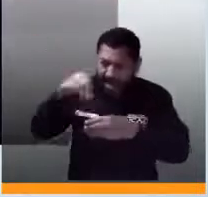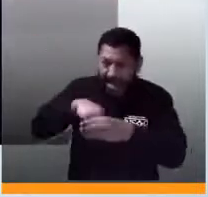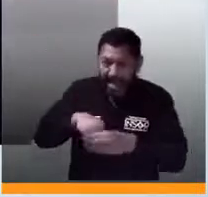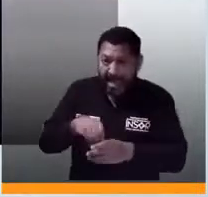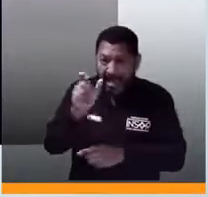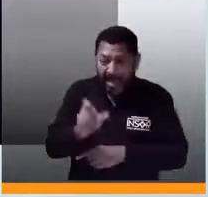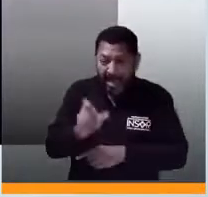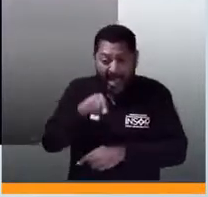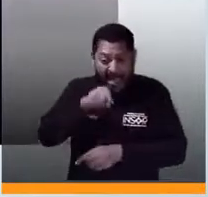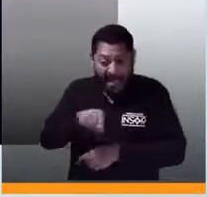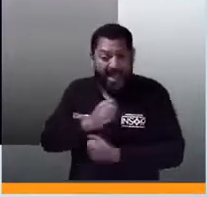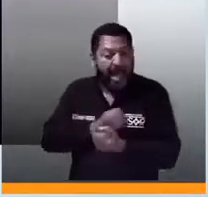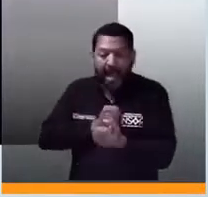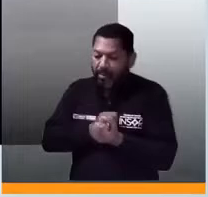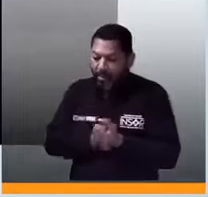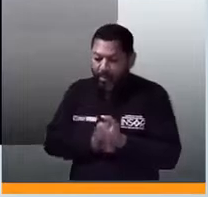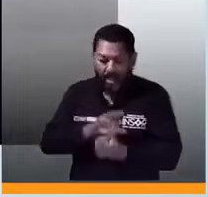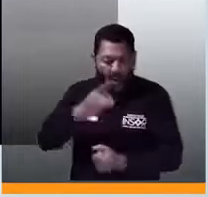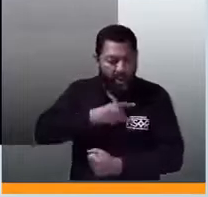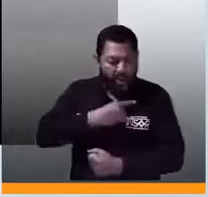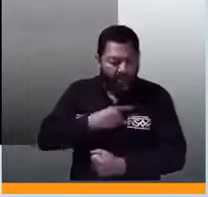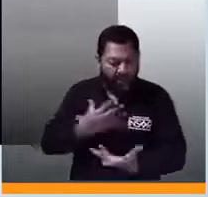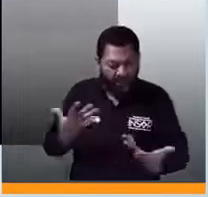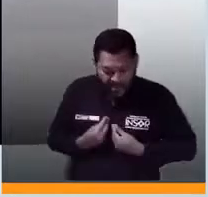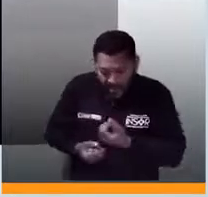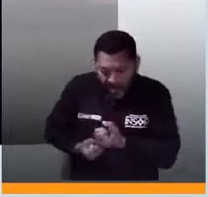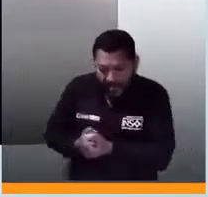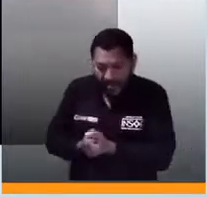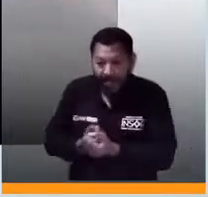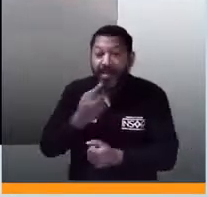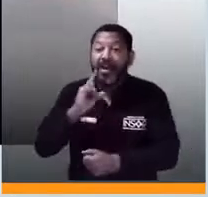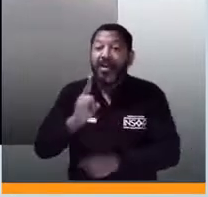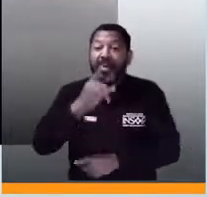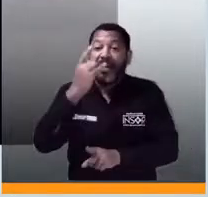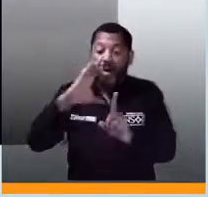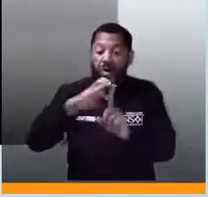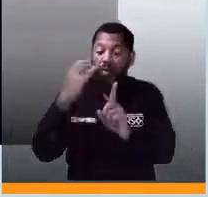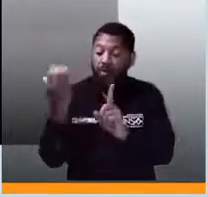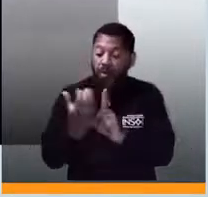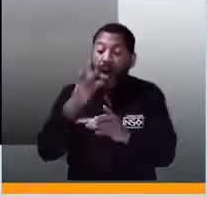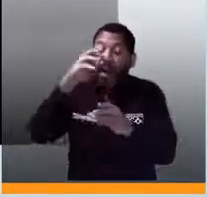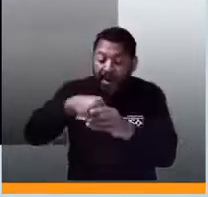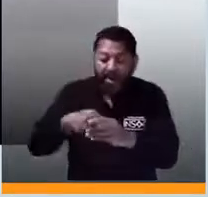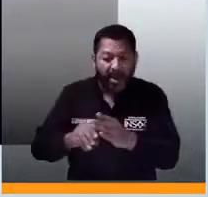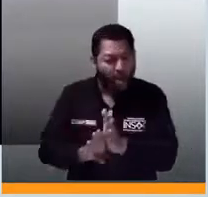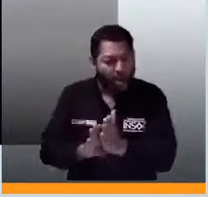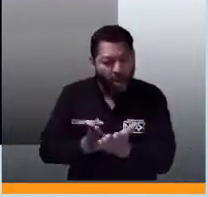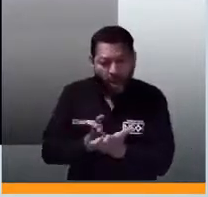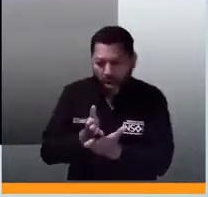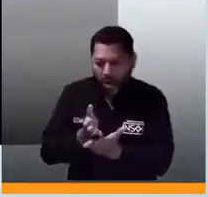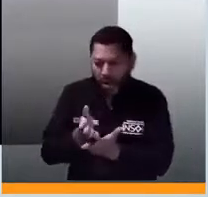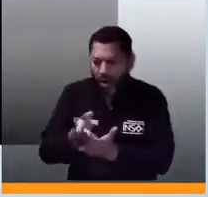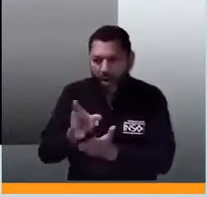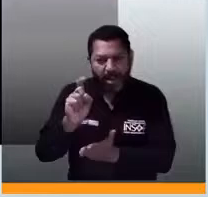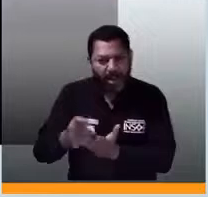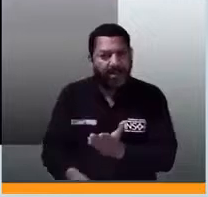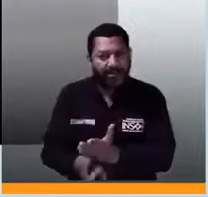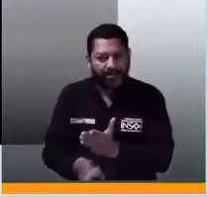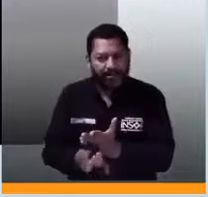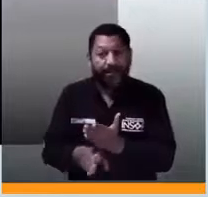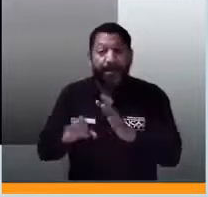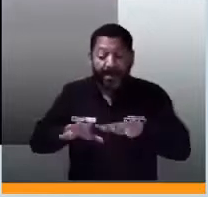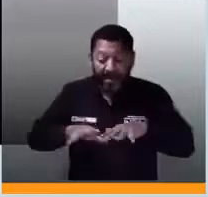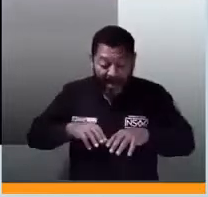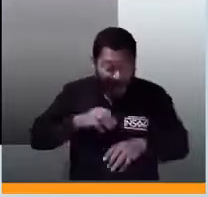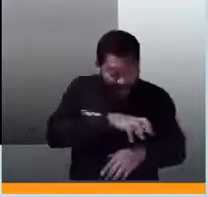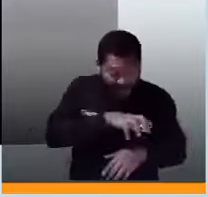que ser un apoyo entero de la universidad. Cómo la cultura tiene que seguir funcionando, cómo todas las áreas de